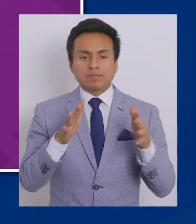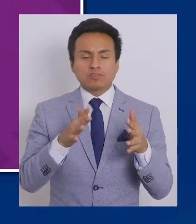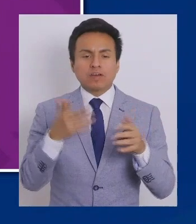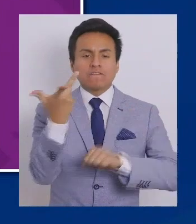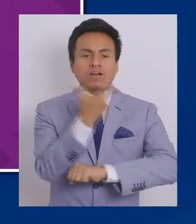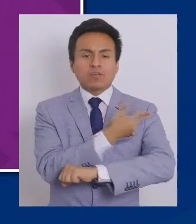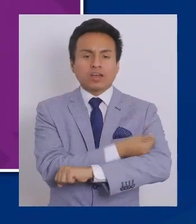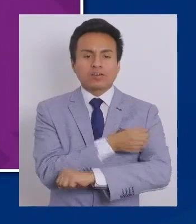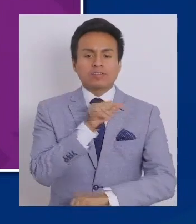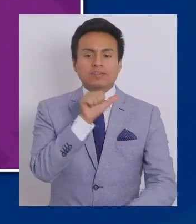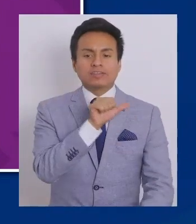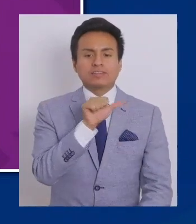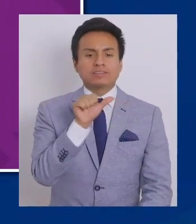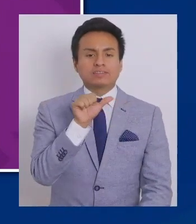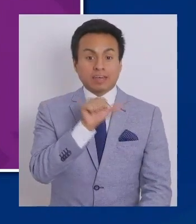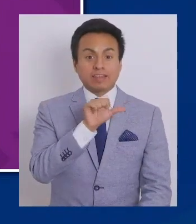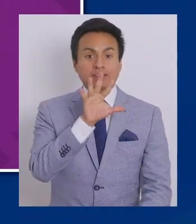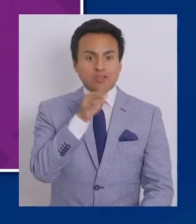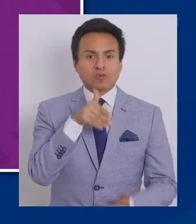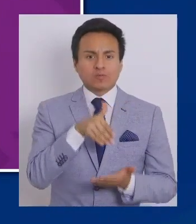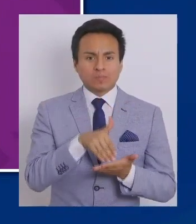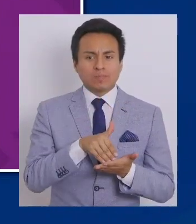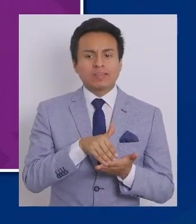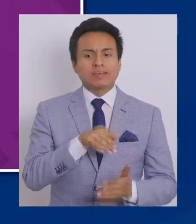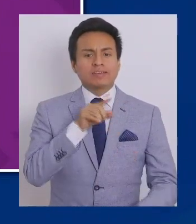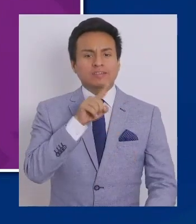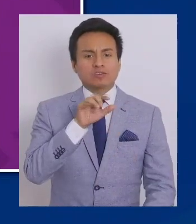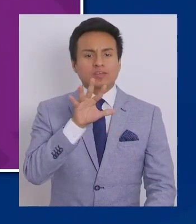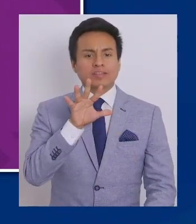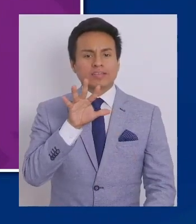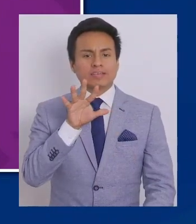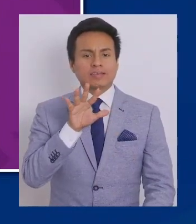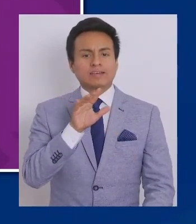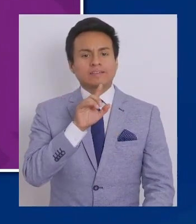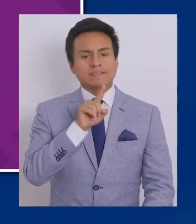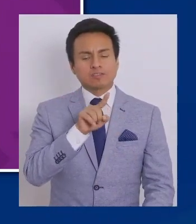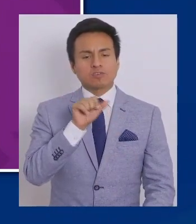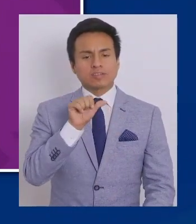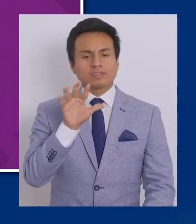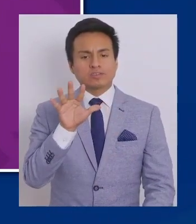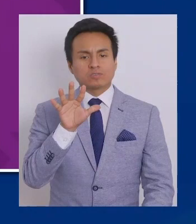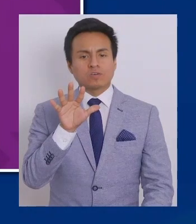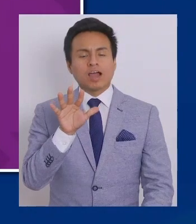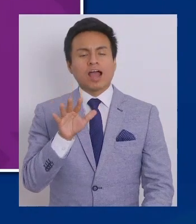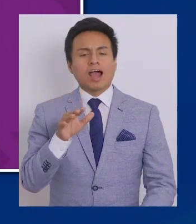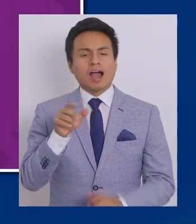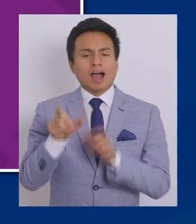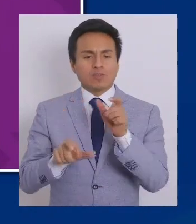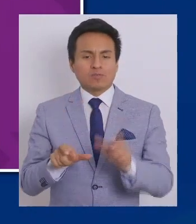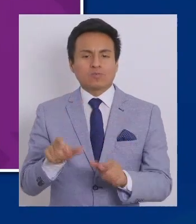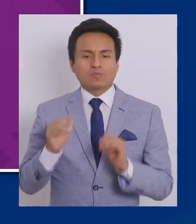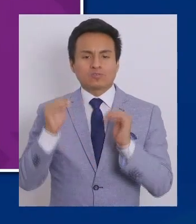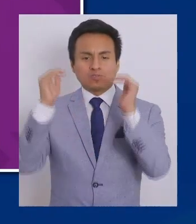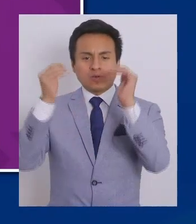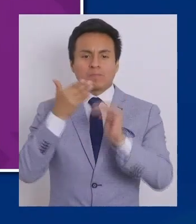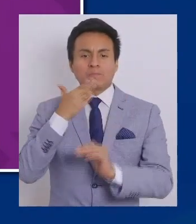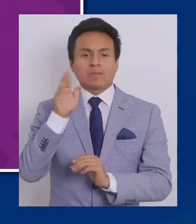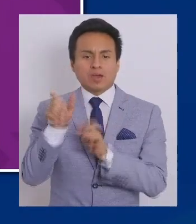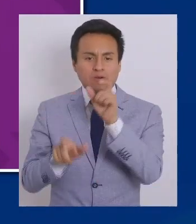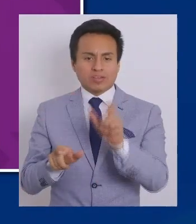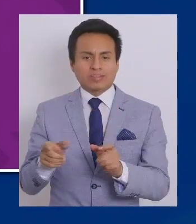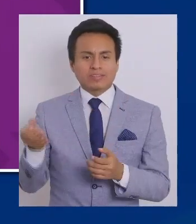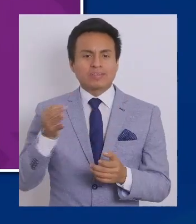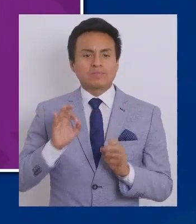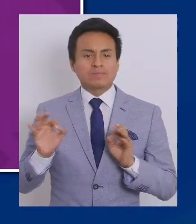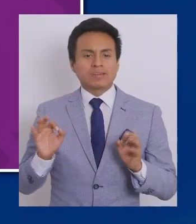a 65 mil 165 adultos mejores como les gusta decir a la primera dama